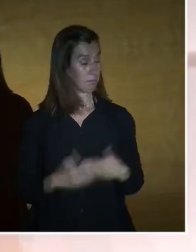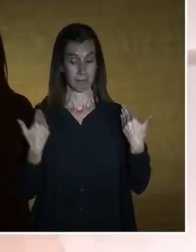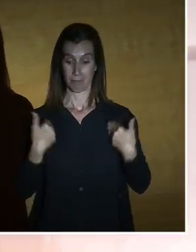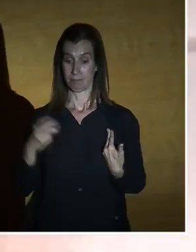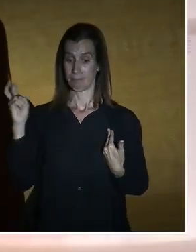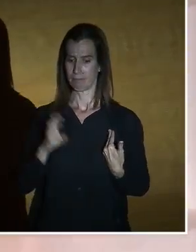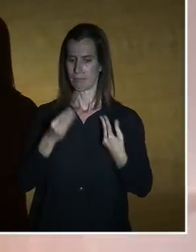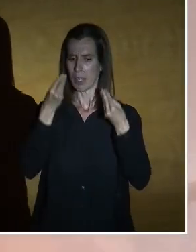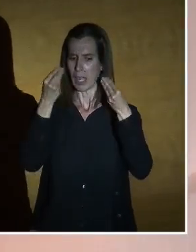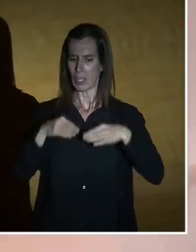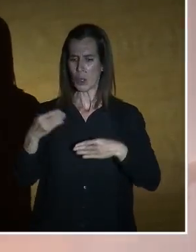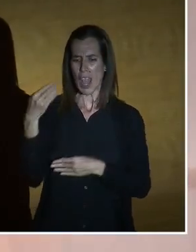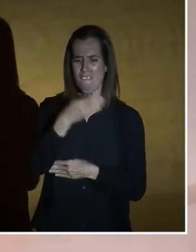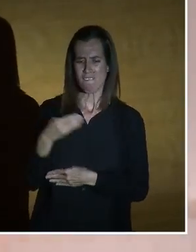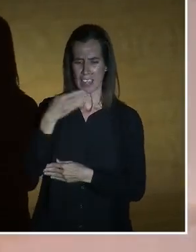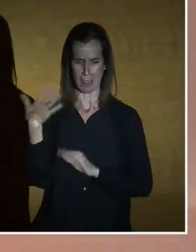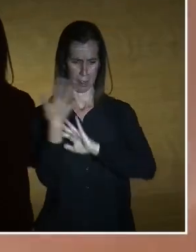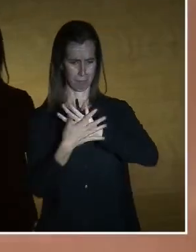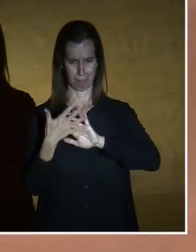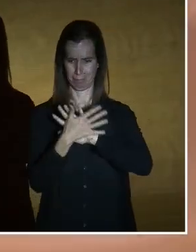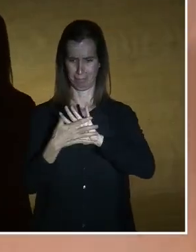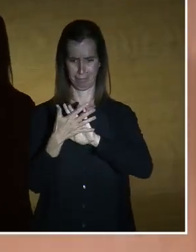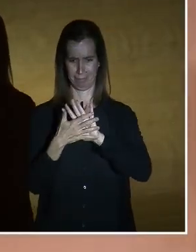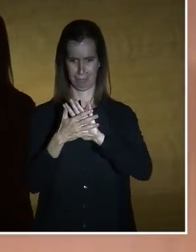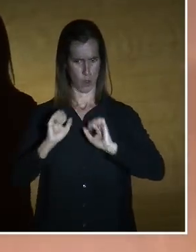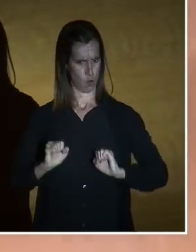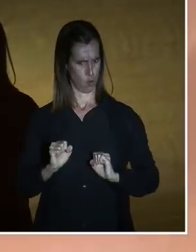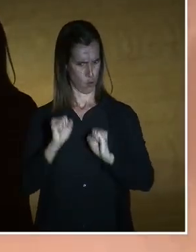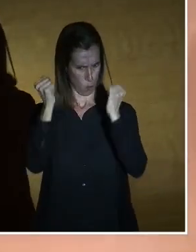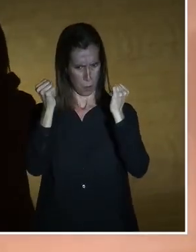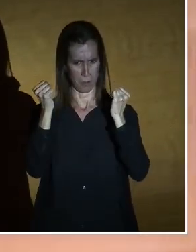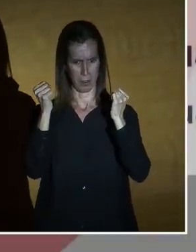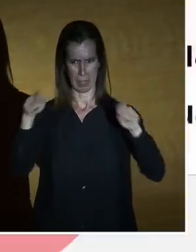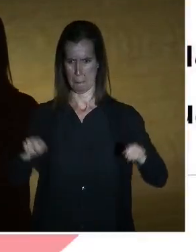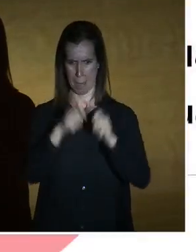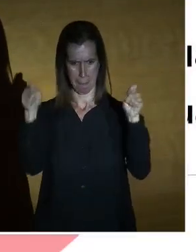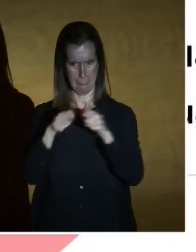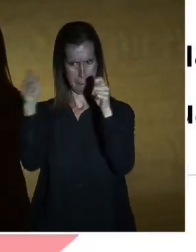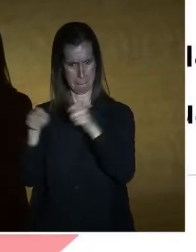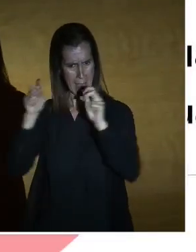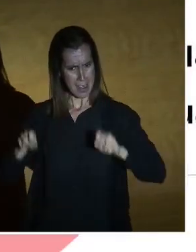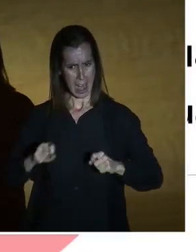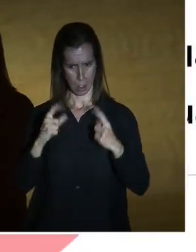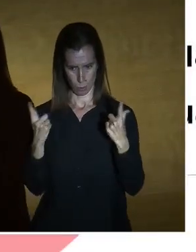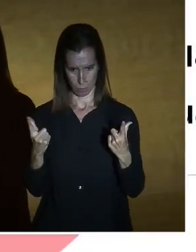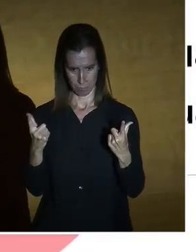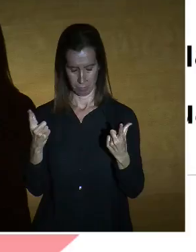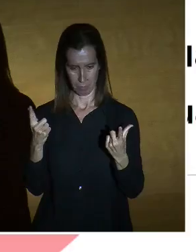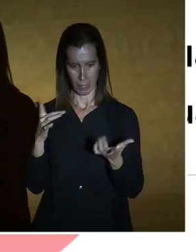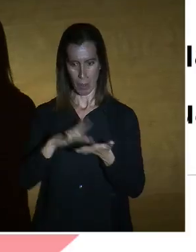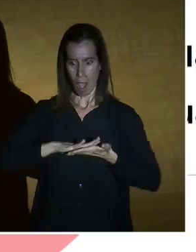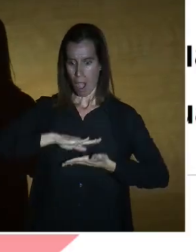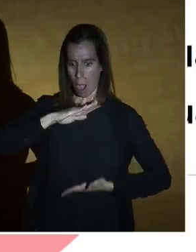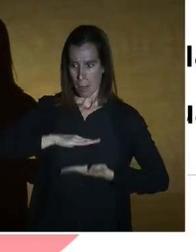Yo vengo a contarles una historia de bacterias, auténticas supervivientes de catástrofes naturales y que gracias a sus increíbles